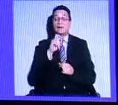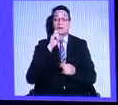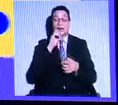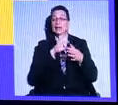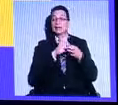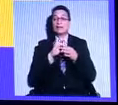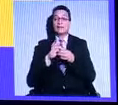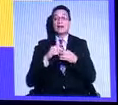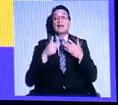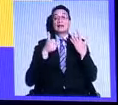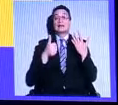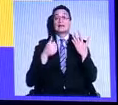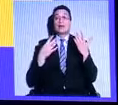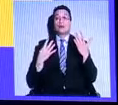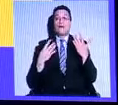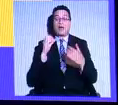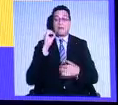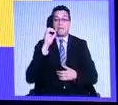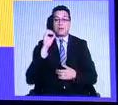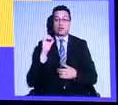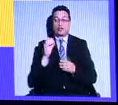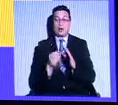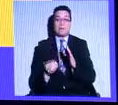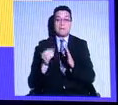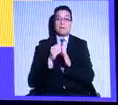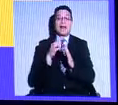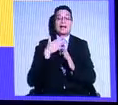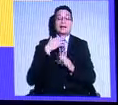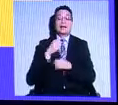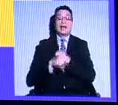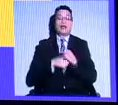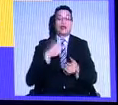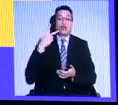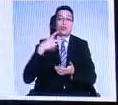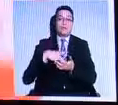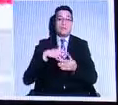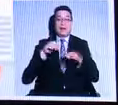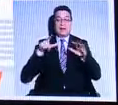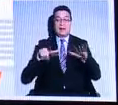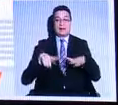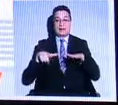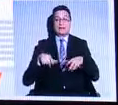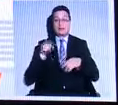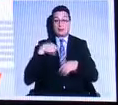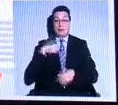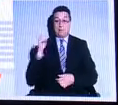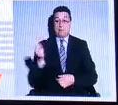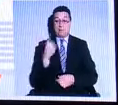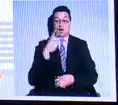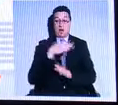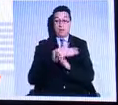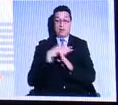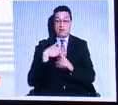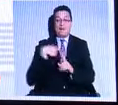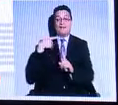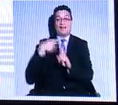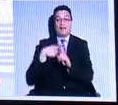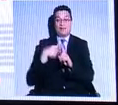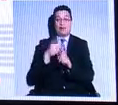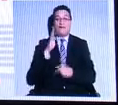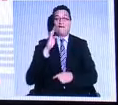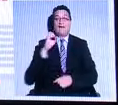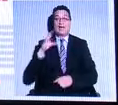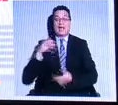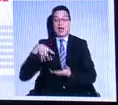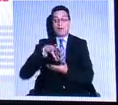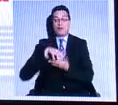un 69% más que el año 2017. Cuando pasé a primero medio, fui beneficiario de la beca indígena,